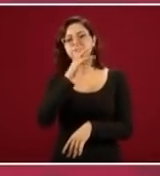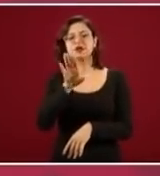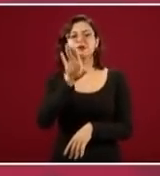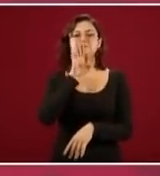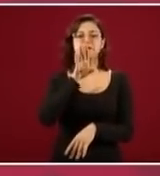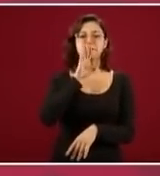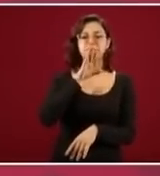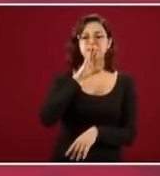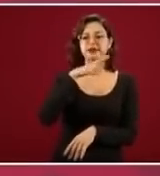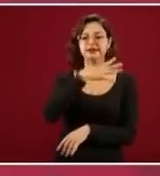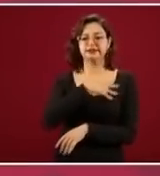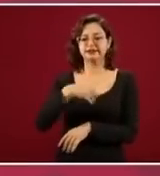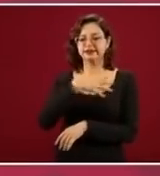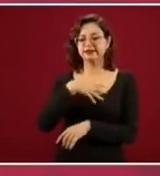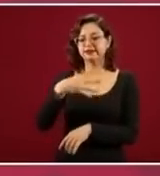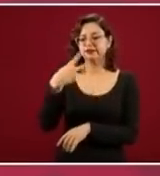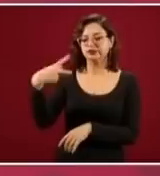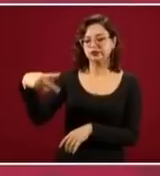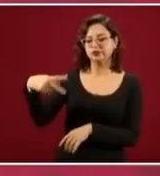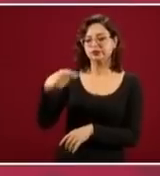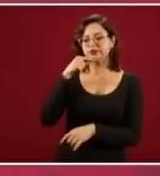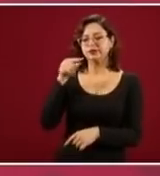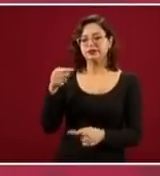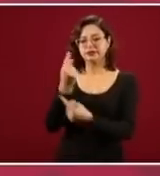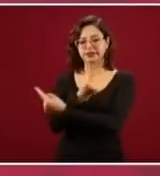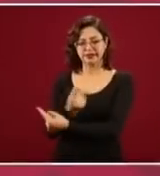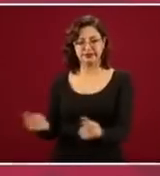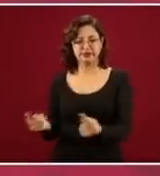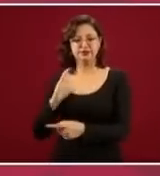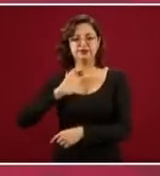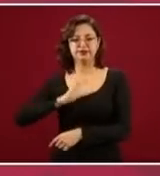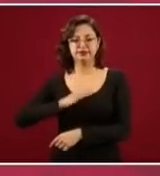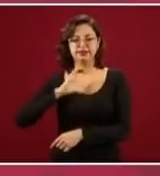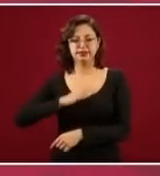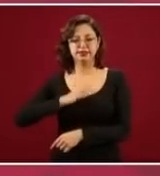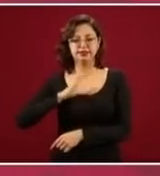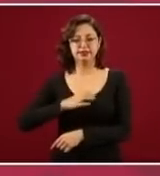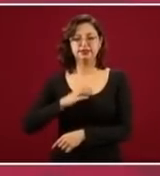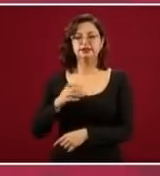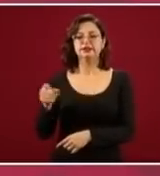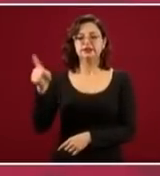los niños, sobre todo con los papás que